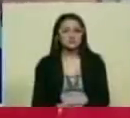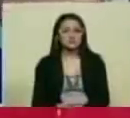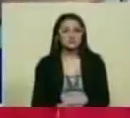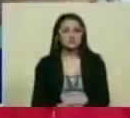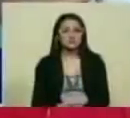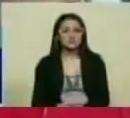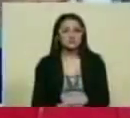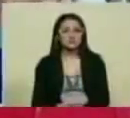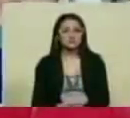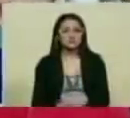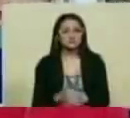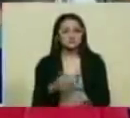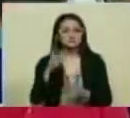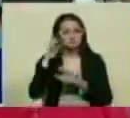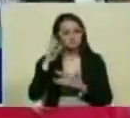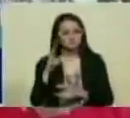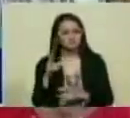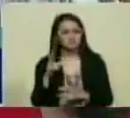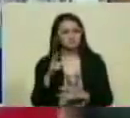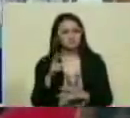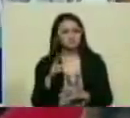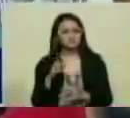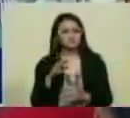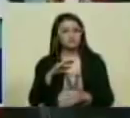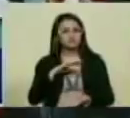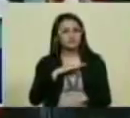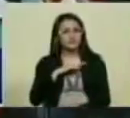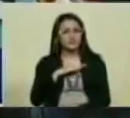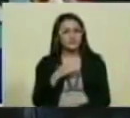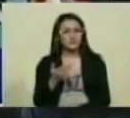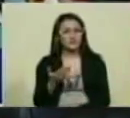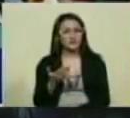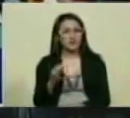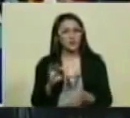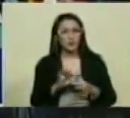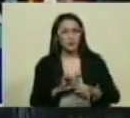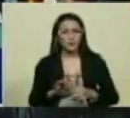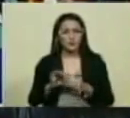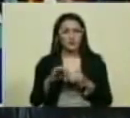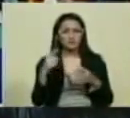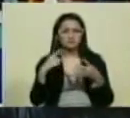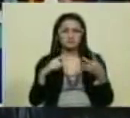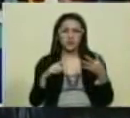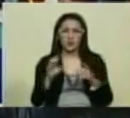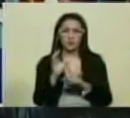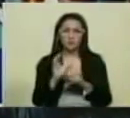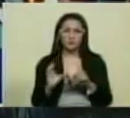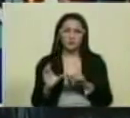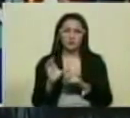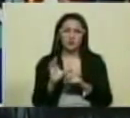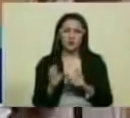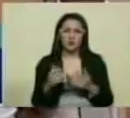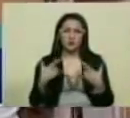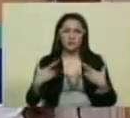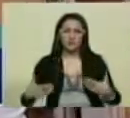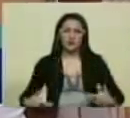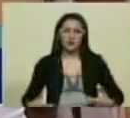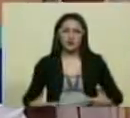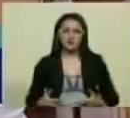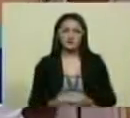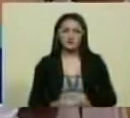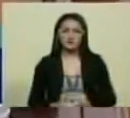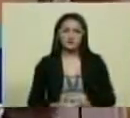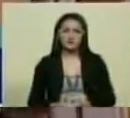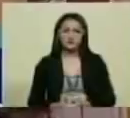destinado a reconocer nuestra autoafirmación americanista por la unidad y diversidad cultural y humana,